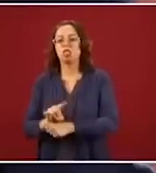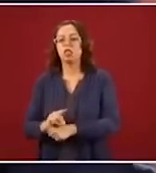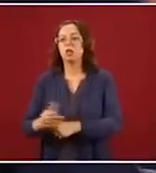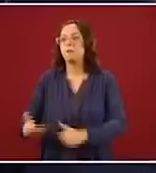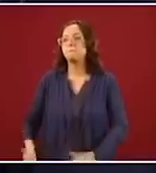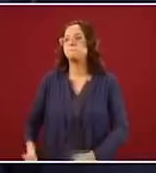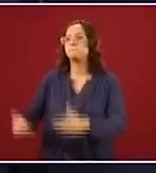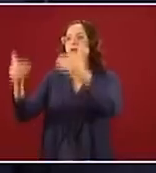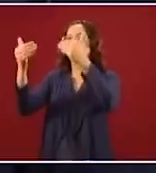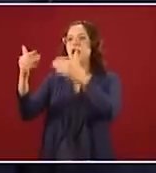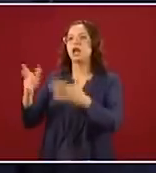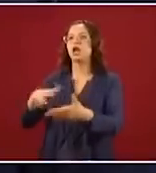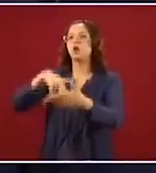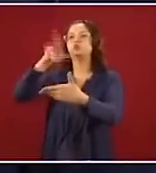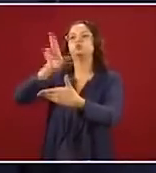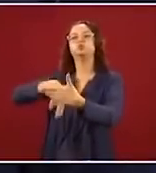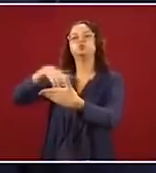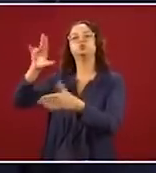simuló,